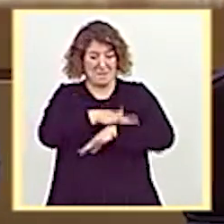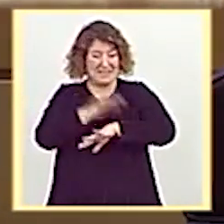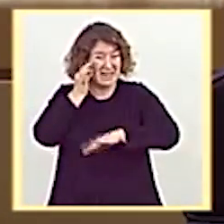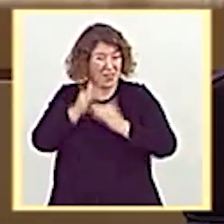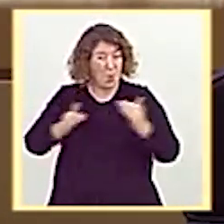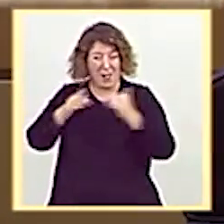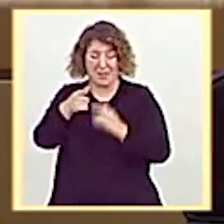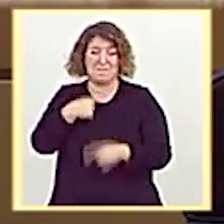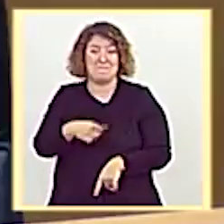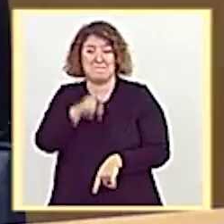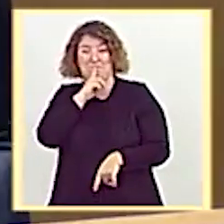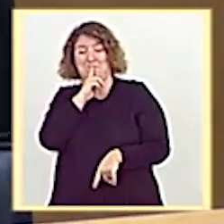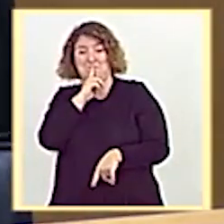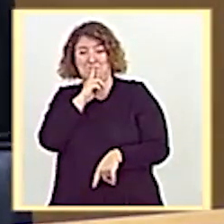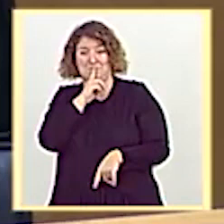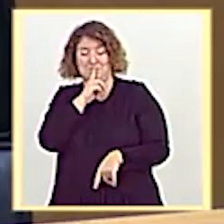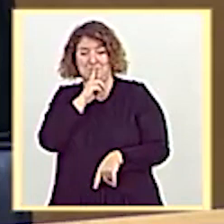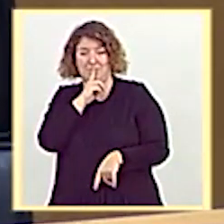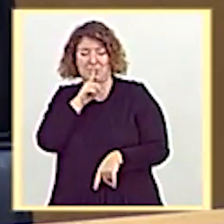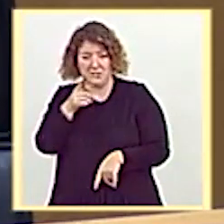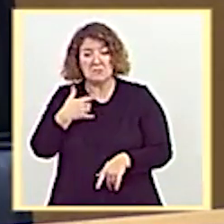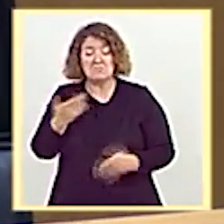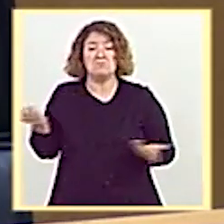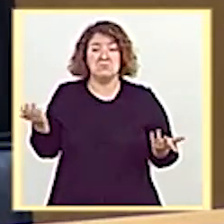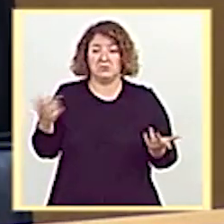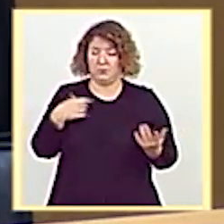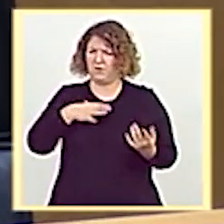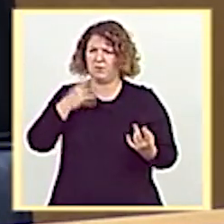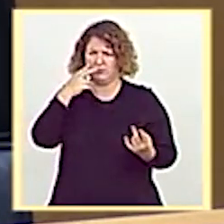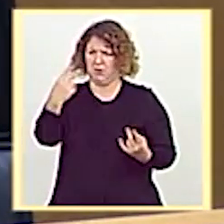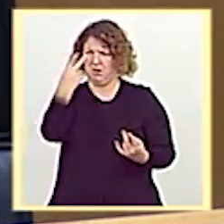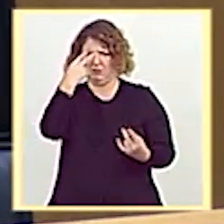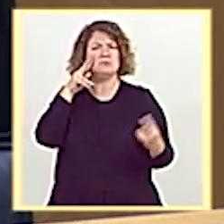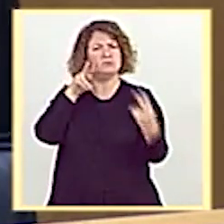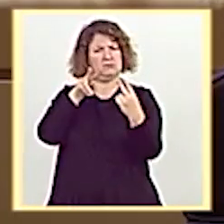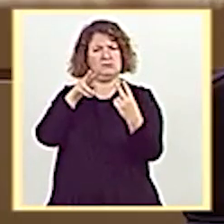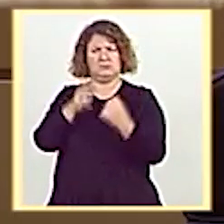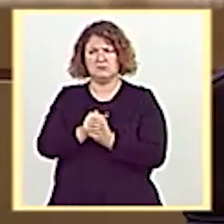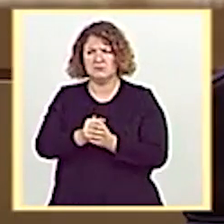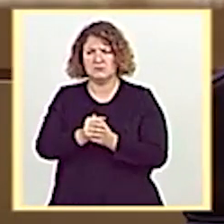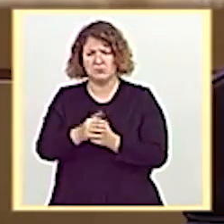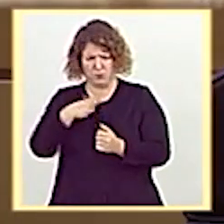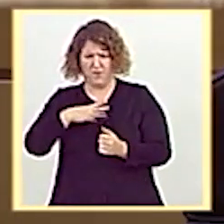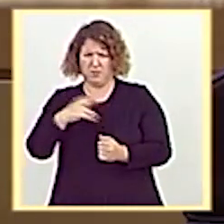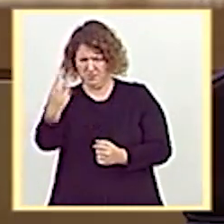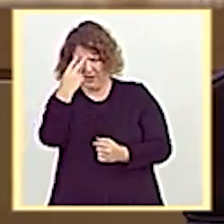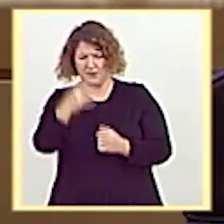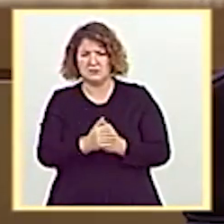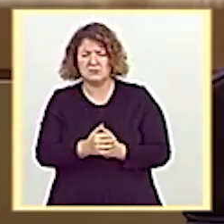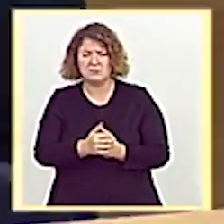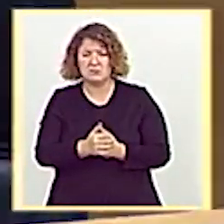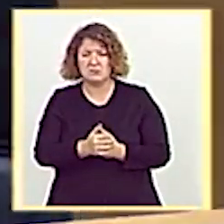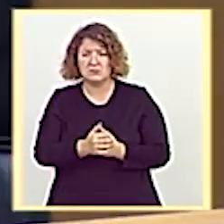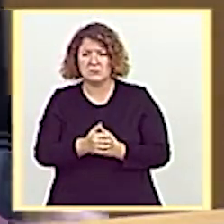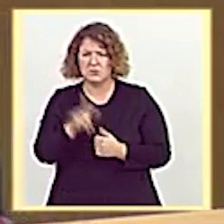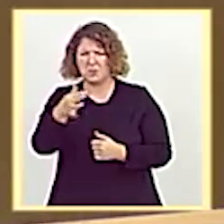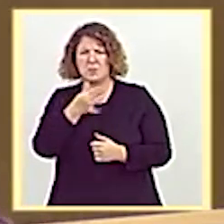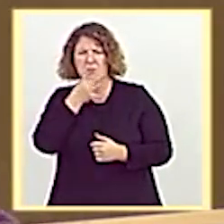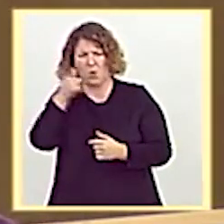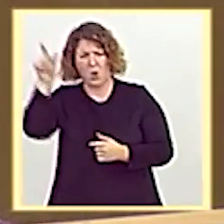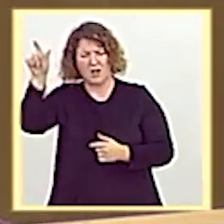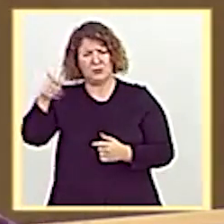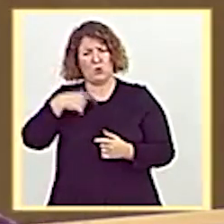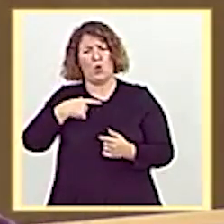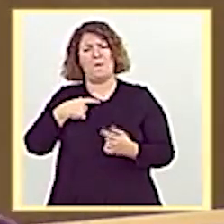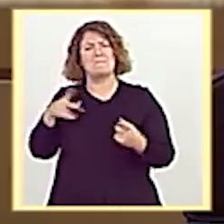señora ministra, y si viene bien y quiere mirarme a la cara, ¿siente usted vergüenza por compartir su vida con un